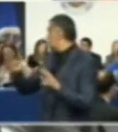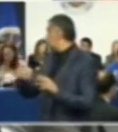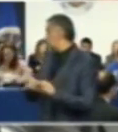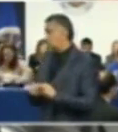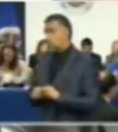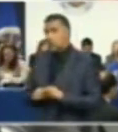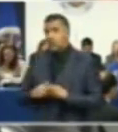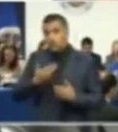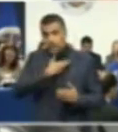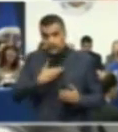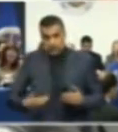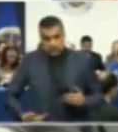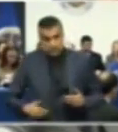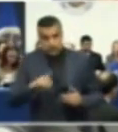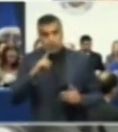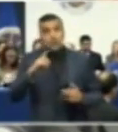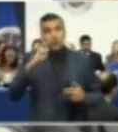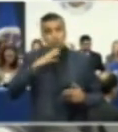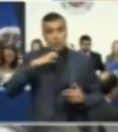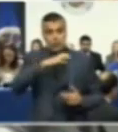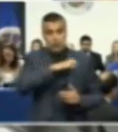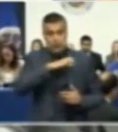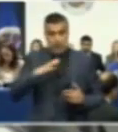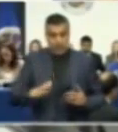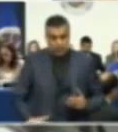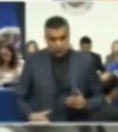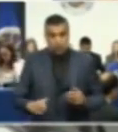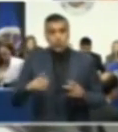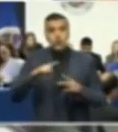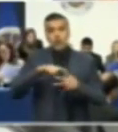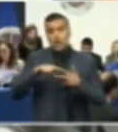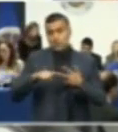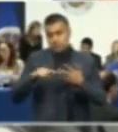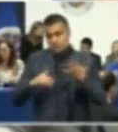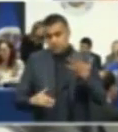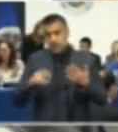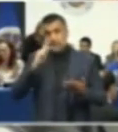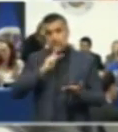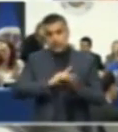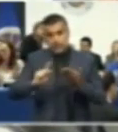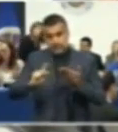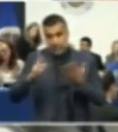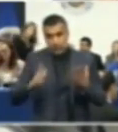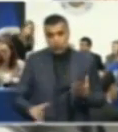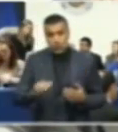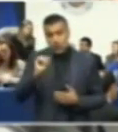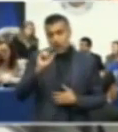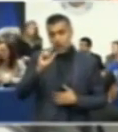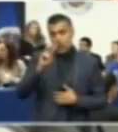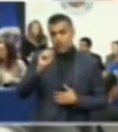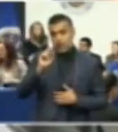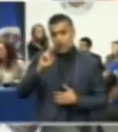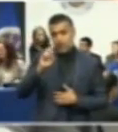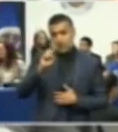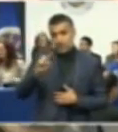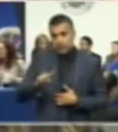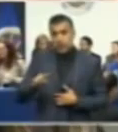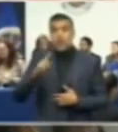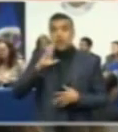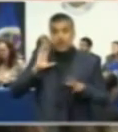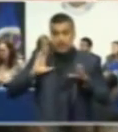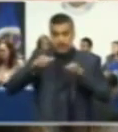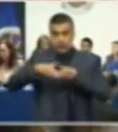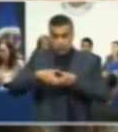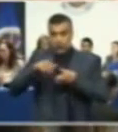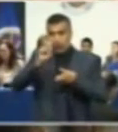Muy buenos días, presidente Orozco, comisionada Shelton, comisionada Antoine, secretario Álvarez. El Instituto